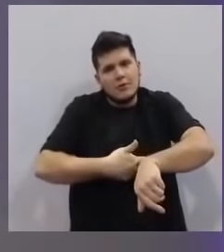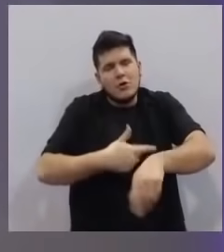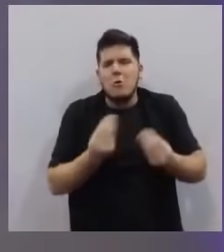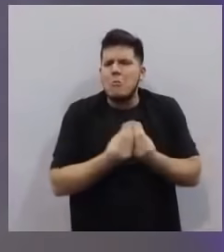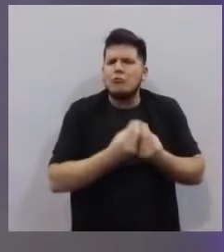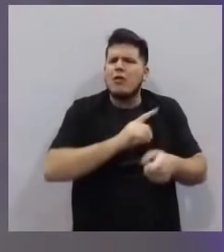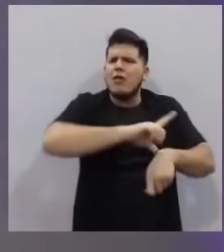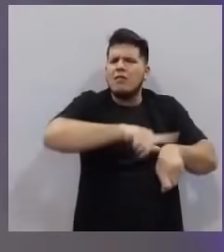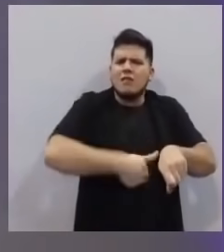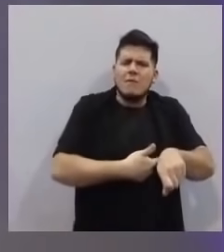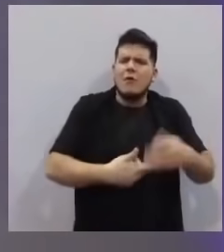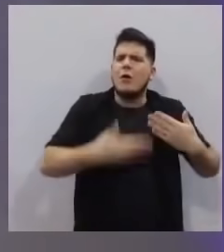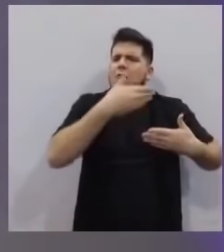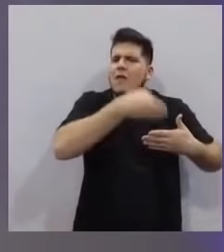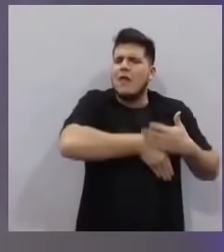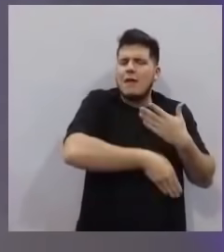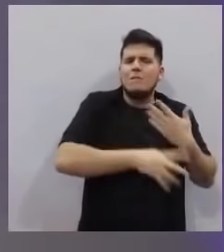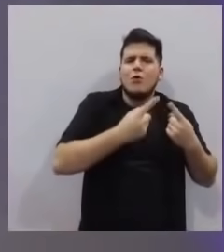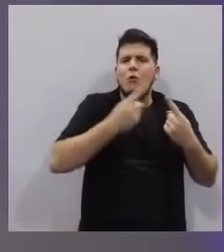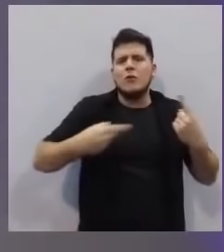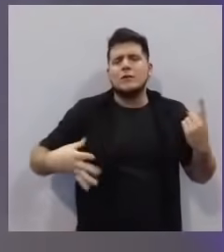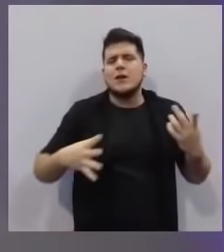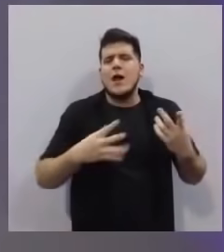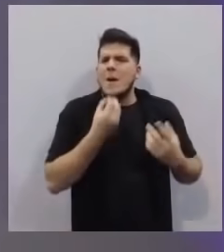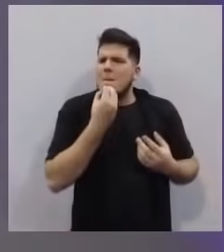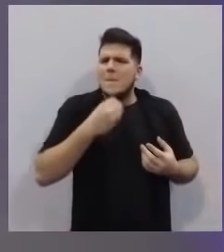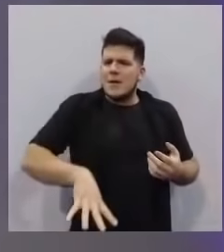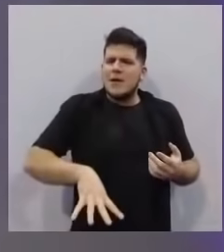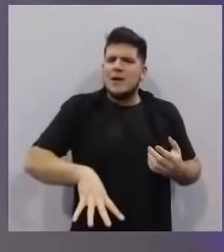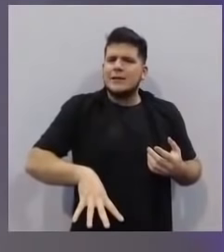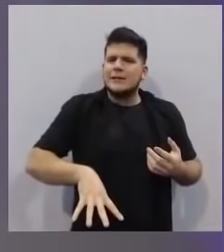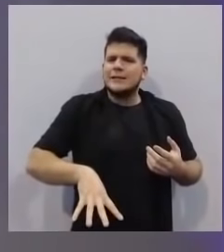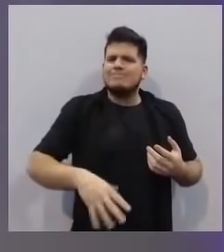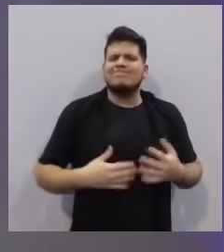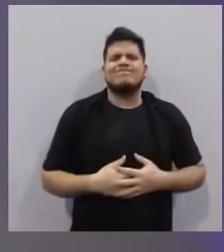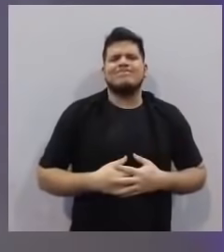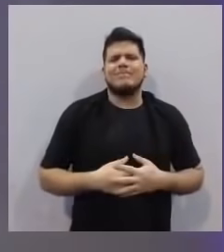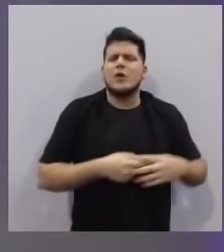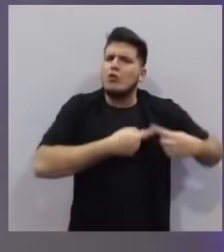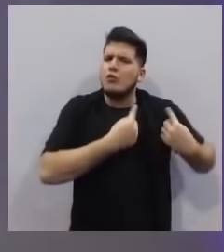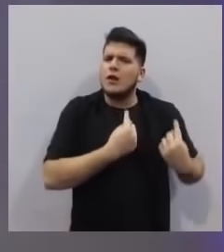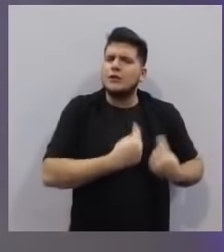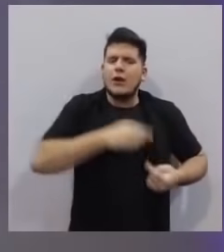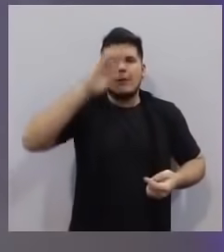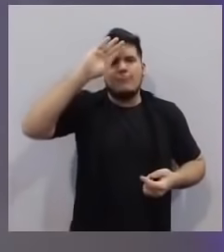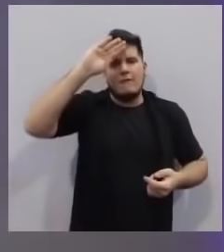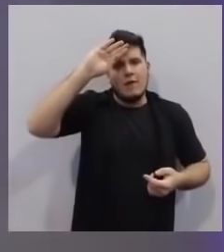tu padre sea con tu hermano no te quedes con eso